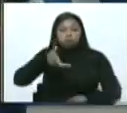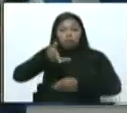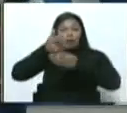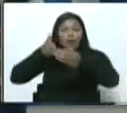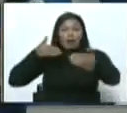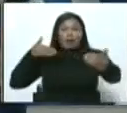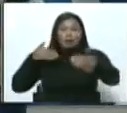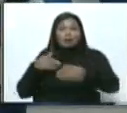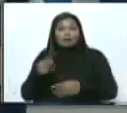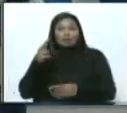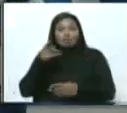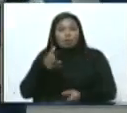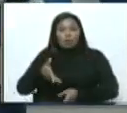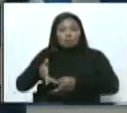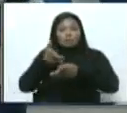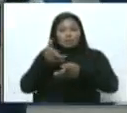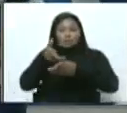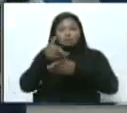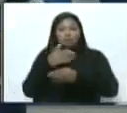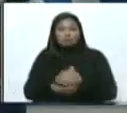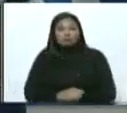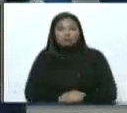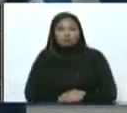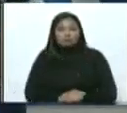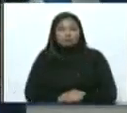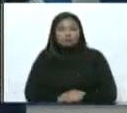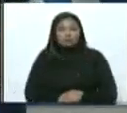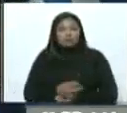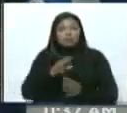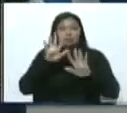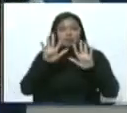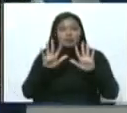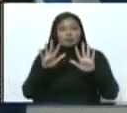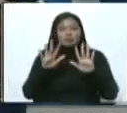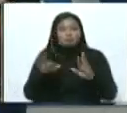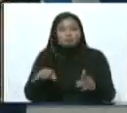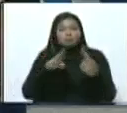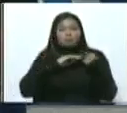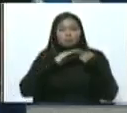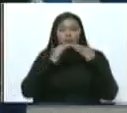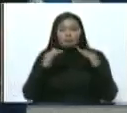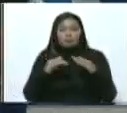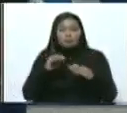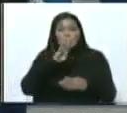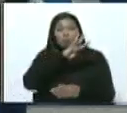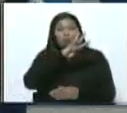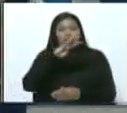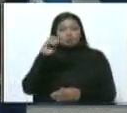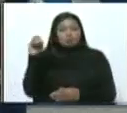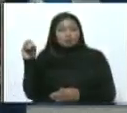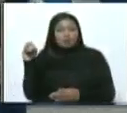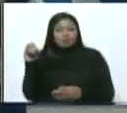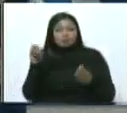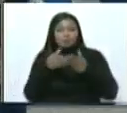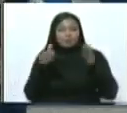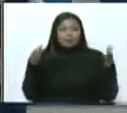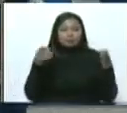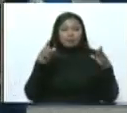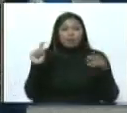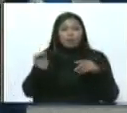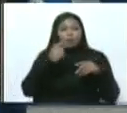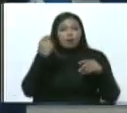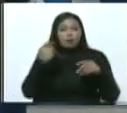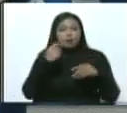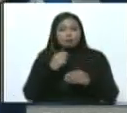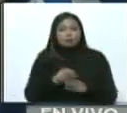2 escopetas, 2 rifles, 10 portabrequeras industriales, 400 metros de guaya, 7